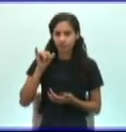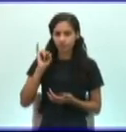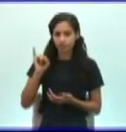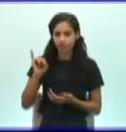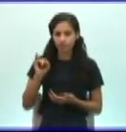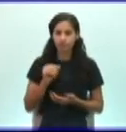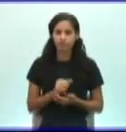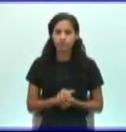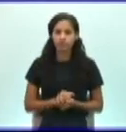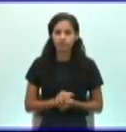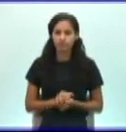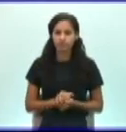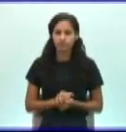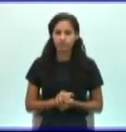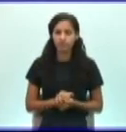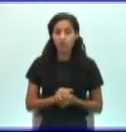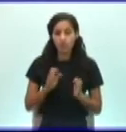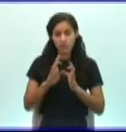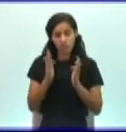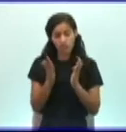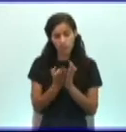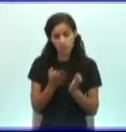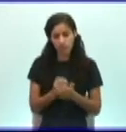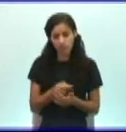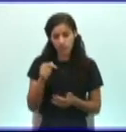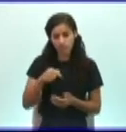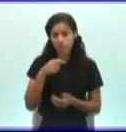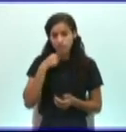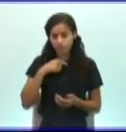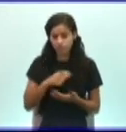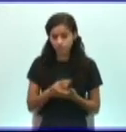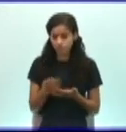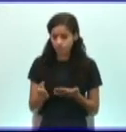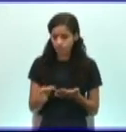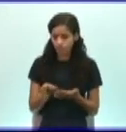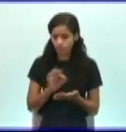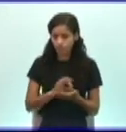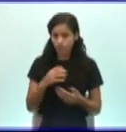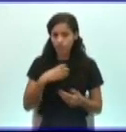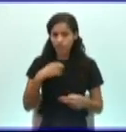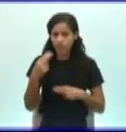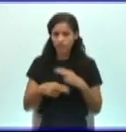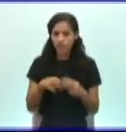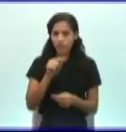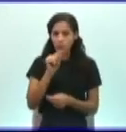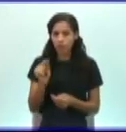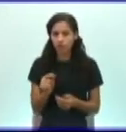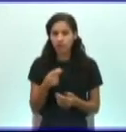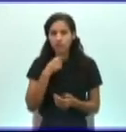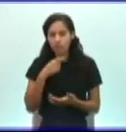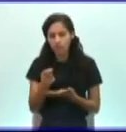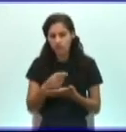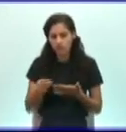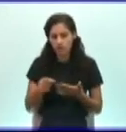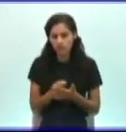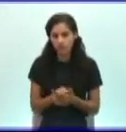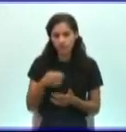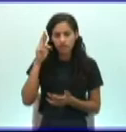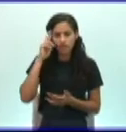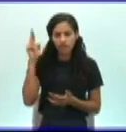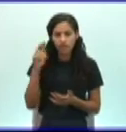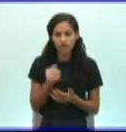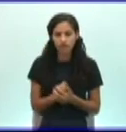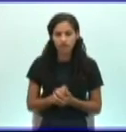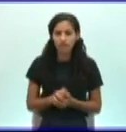y 96. Familiares, en estas páginas realizarán ejercicios de copia. Recuerden